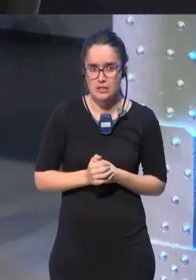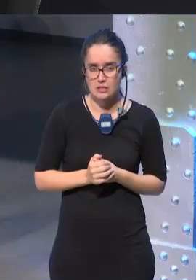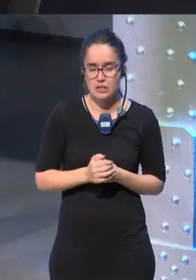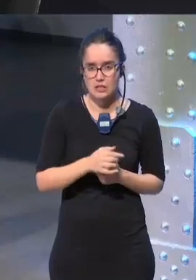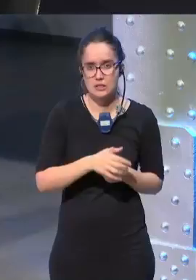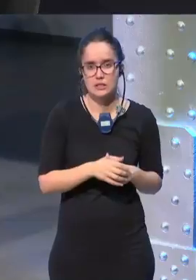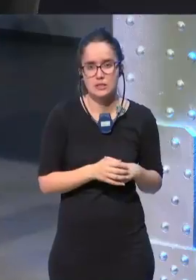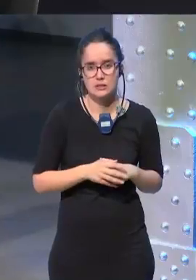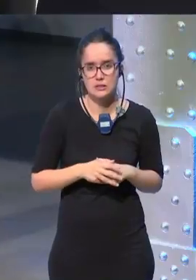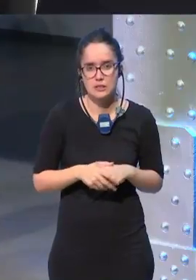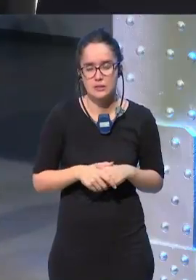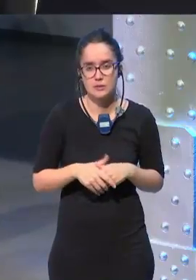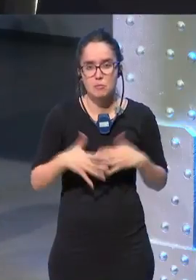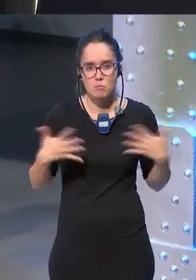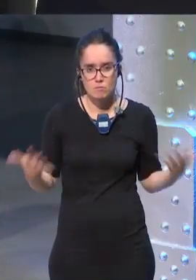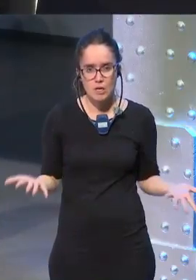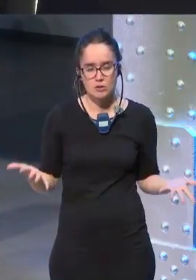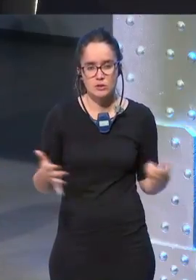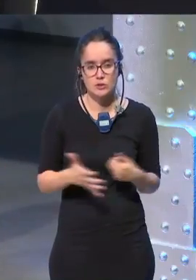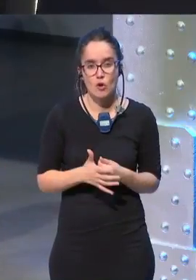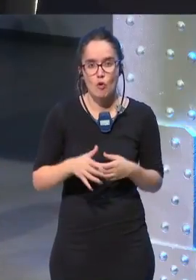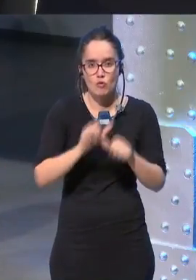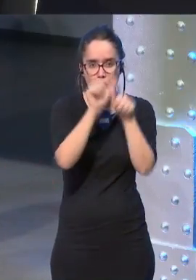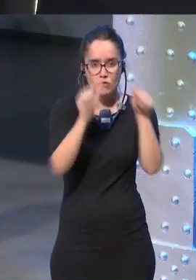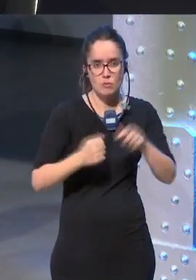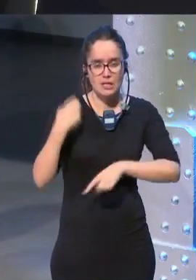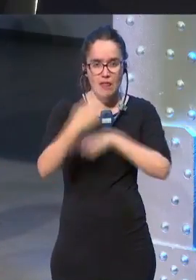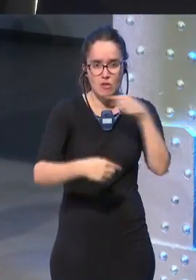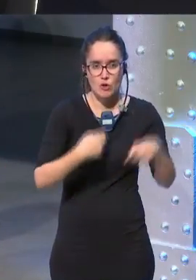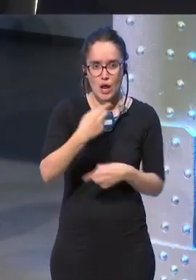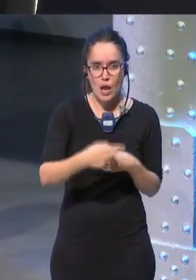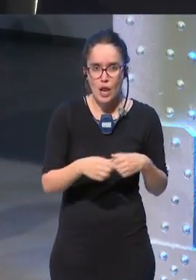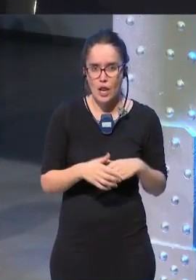el diseño. Bueno, de forma tradicional,